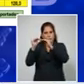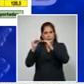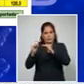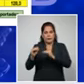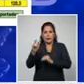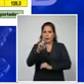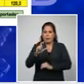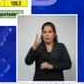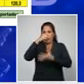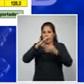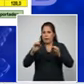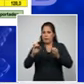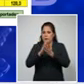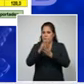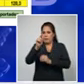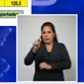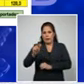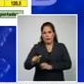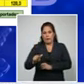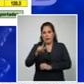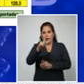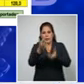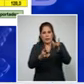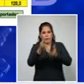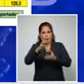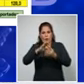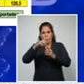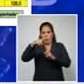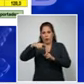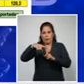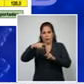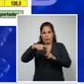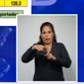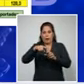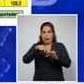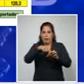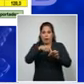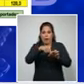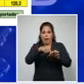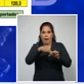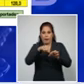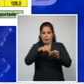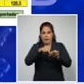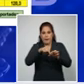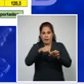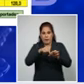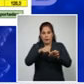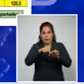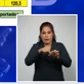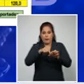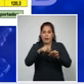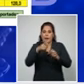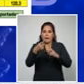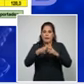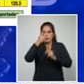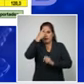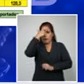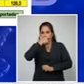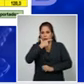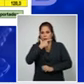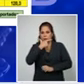Artemisa, Mayabeque, Cienfuegos, Guantánamo, el municipio especial, Isla de la Juventud y Ciego de Ávila.